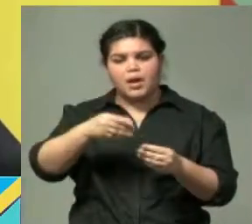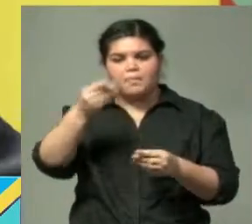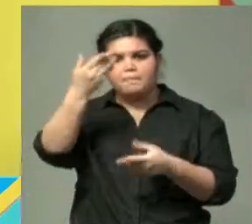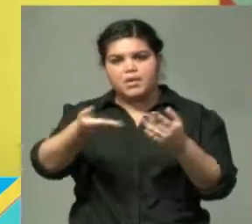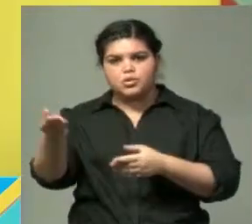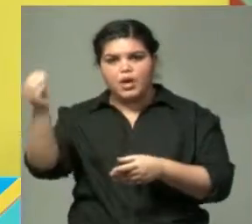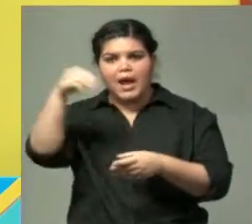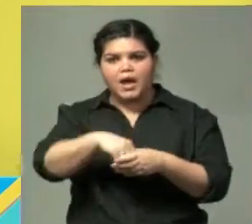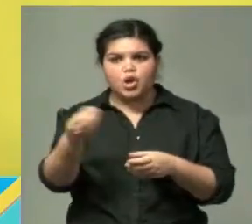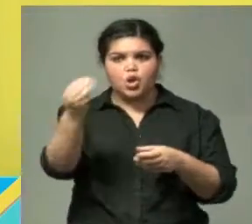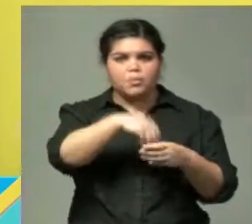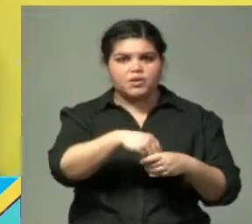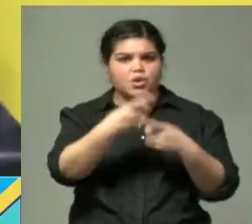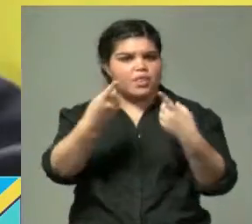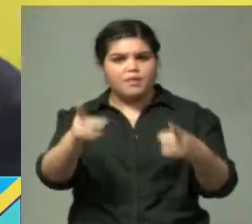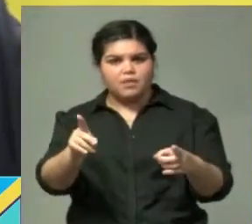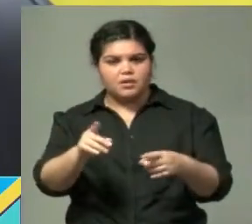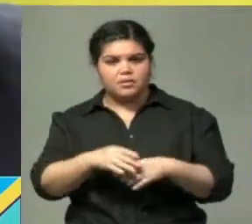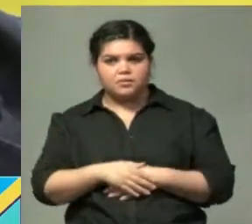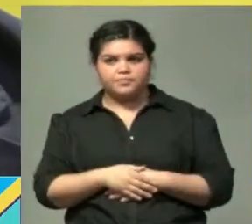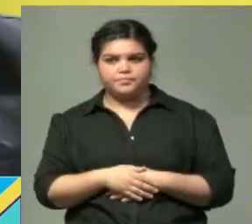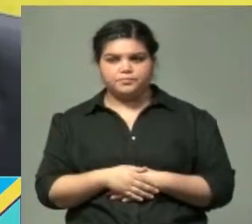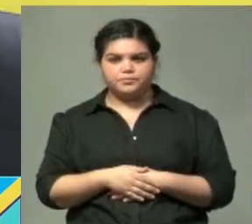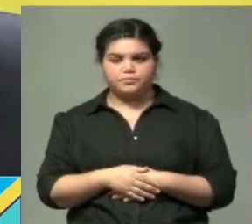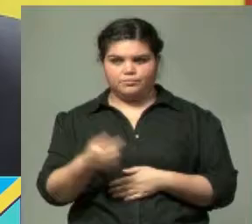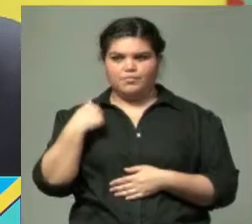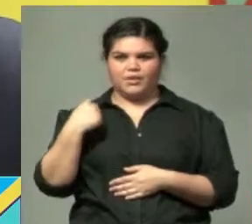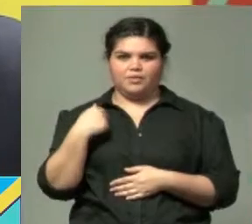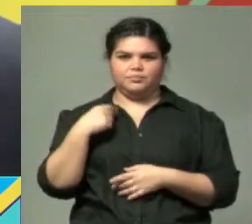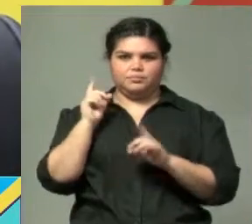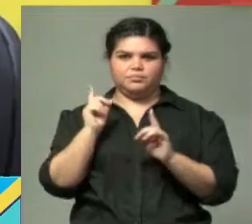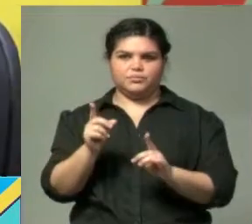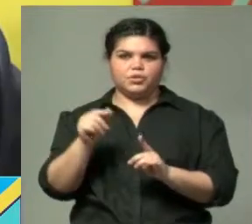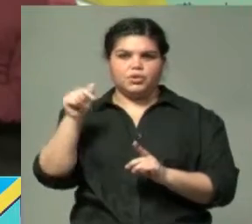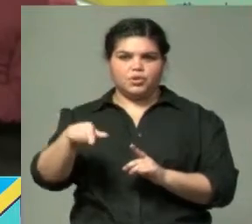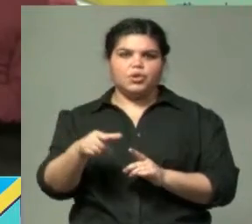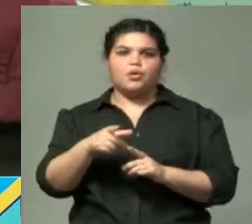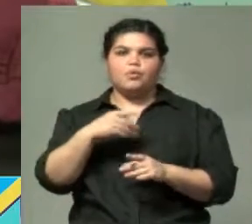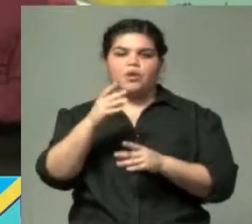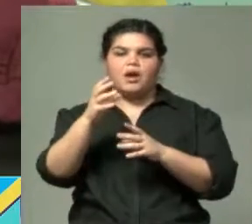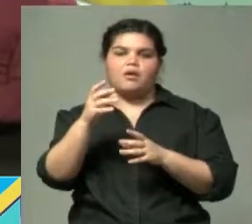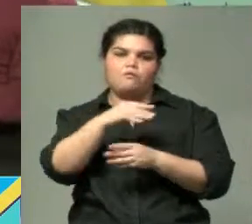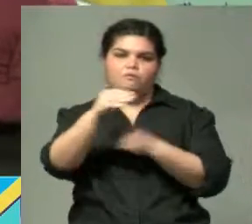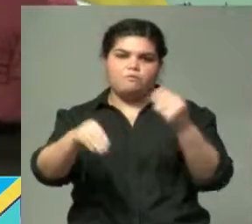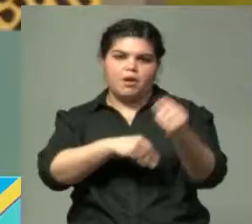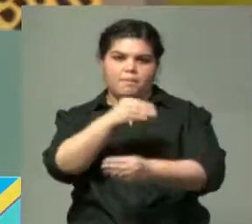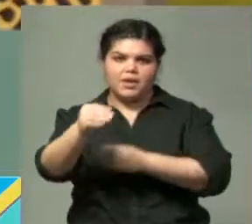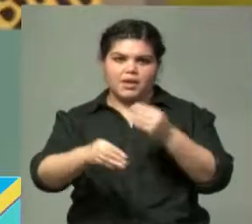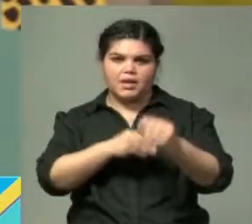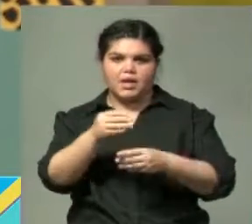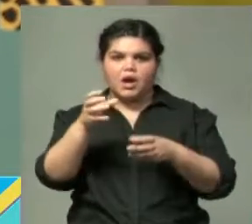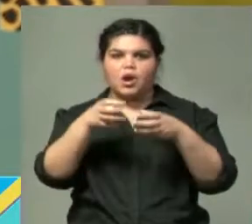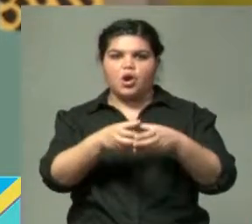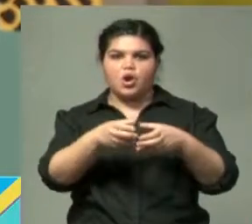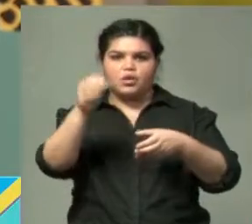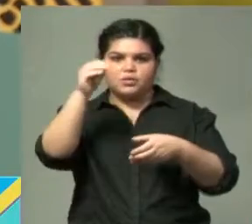gente a algo todo lo contrario. Claro. Yo vengo de una familia conservera, no conservadora, conservera, de la industria conservera. Cuando era pibe, en una